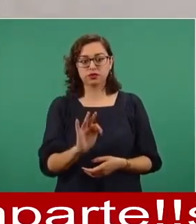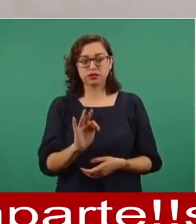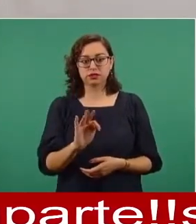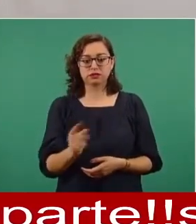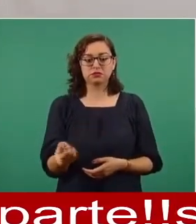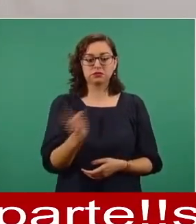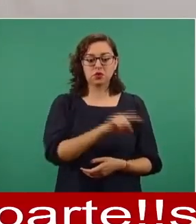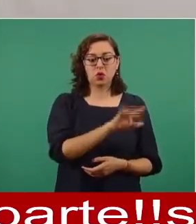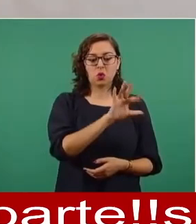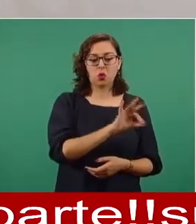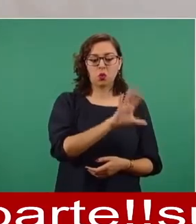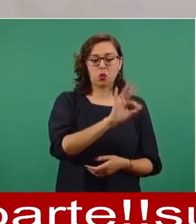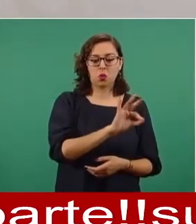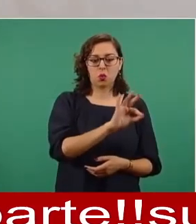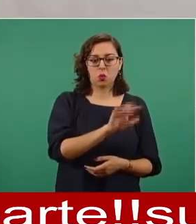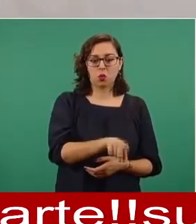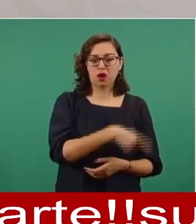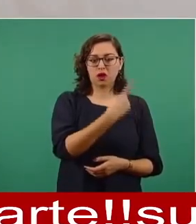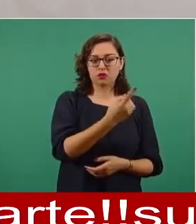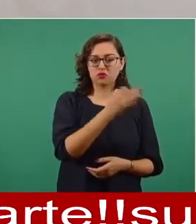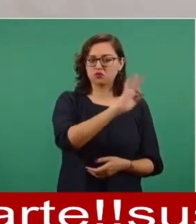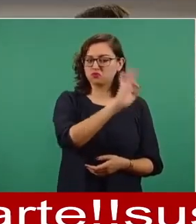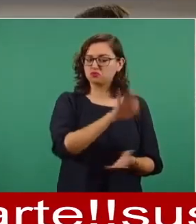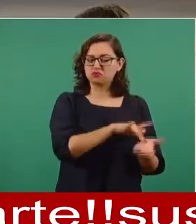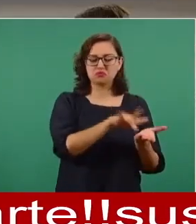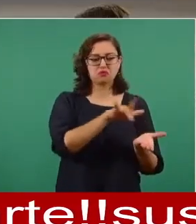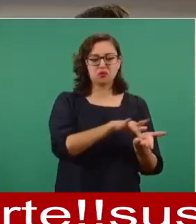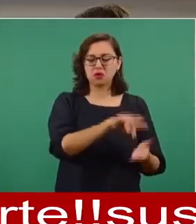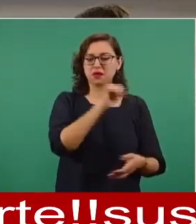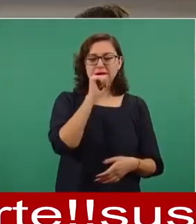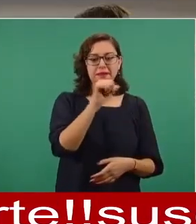41 de desaprobación.